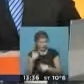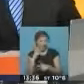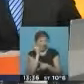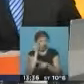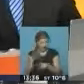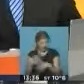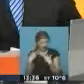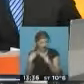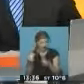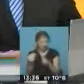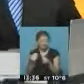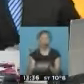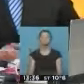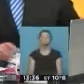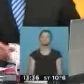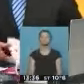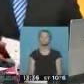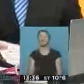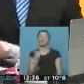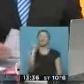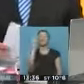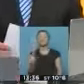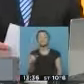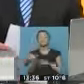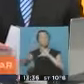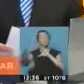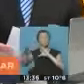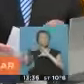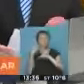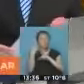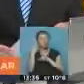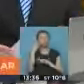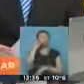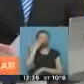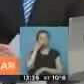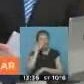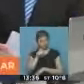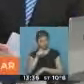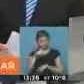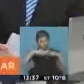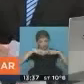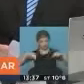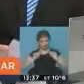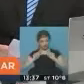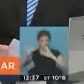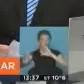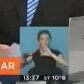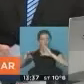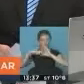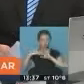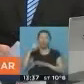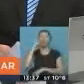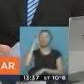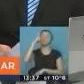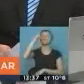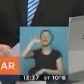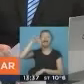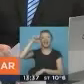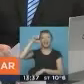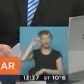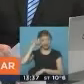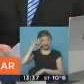consulta para contestar que llegó ais a consultas TV pública .gov.ar es la de Juan Julio cane